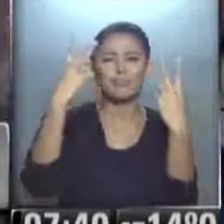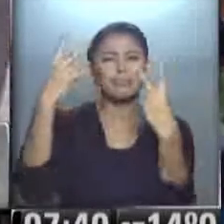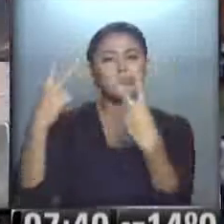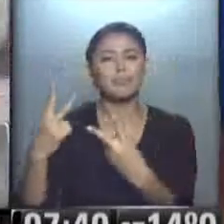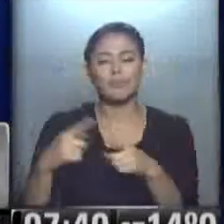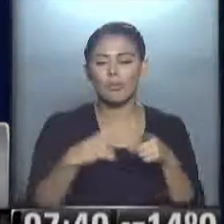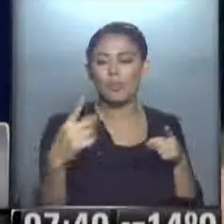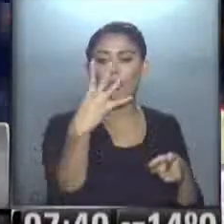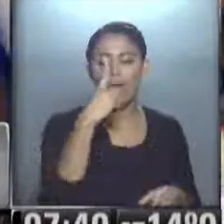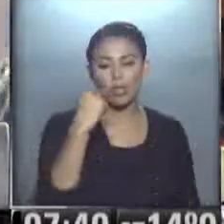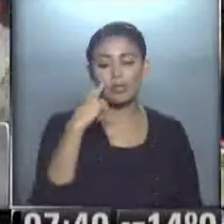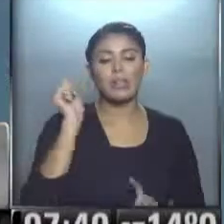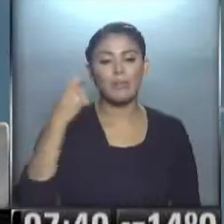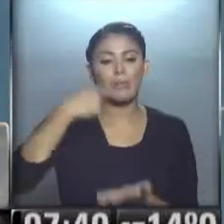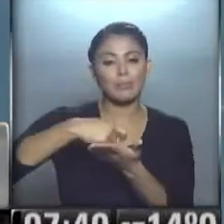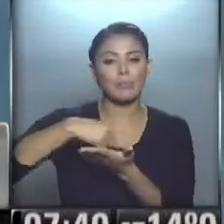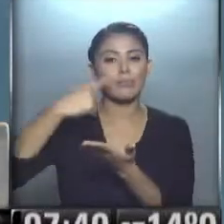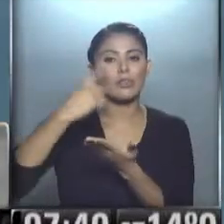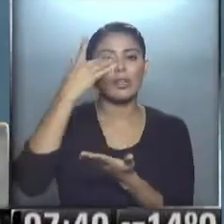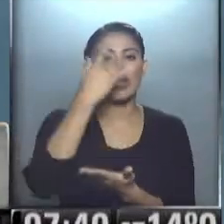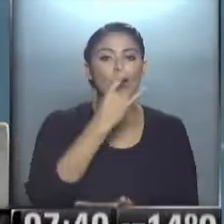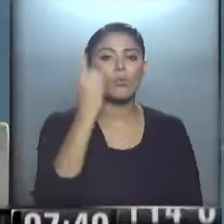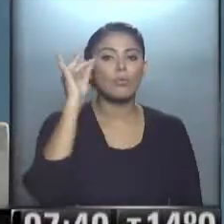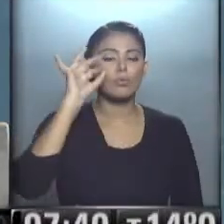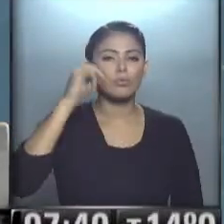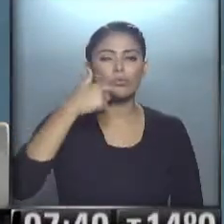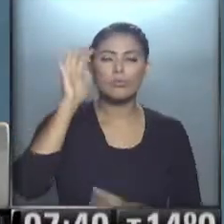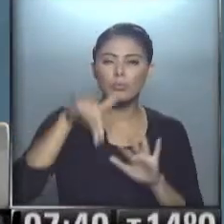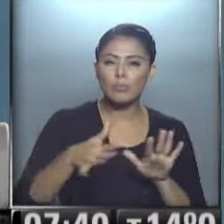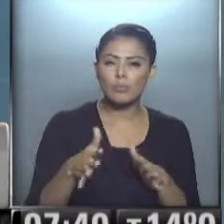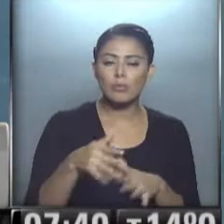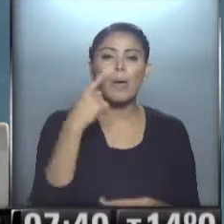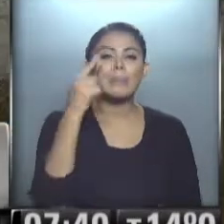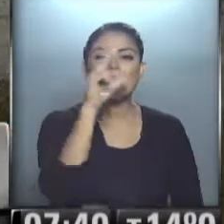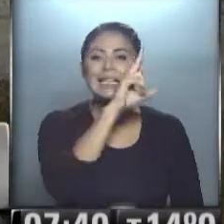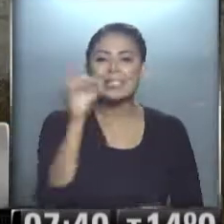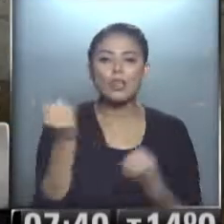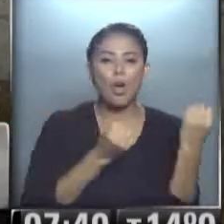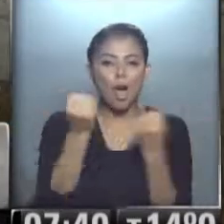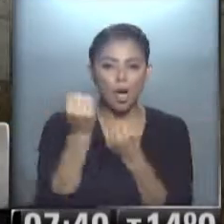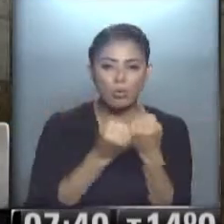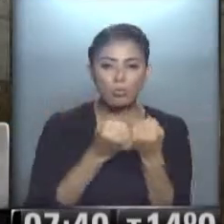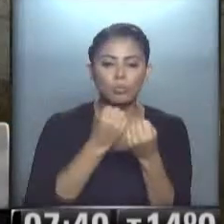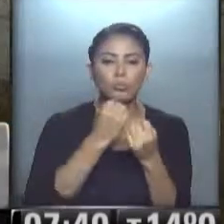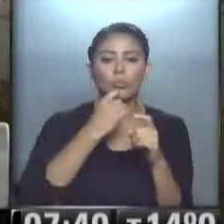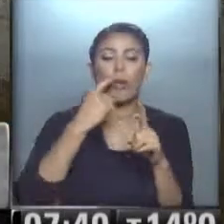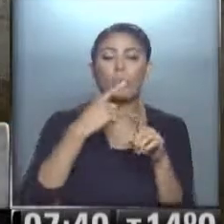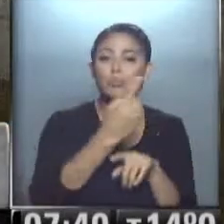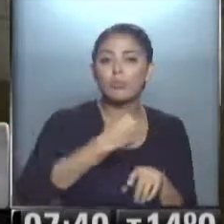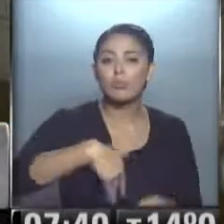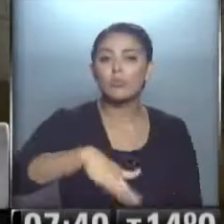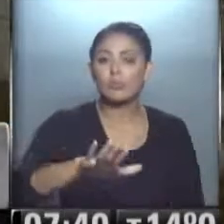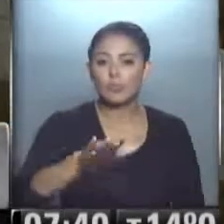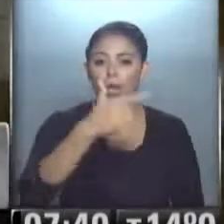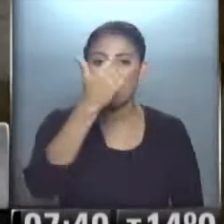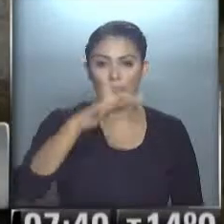largo el peaje de samborombón registró el paso promedio de 1.320 automotores hacia la costa bonaerense